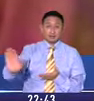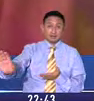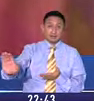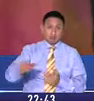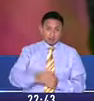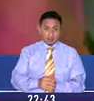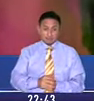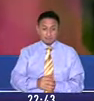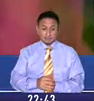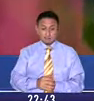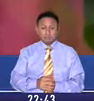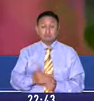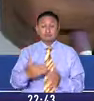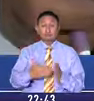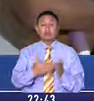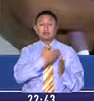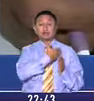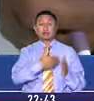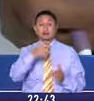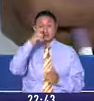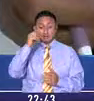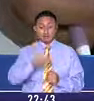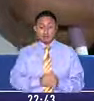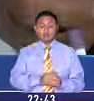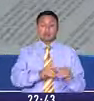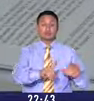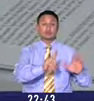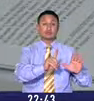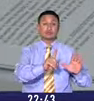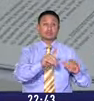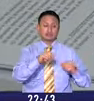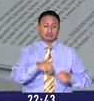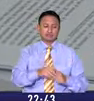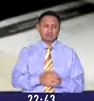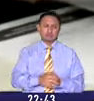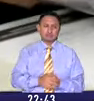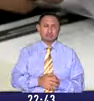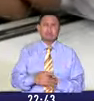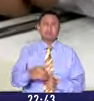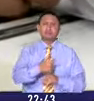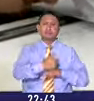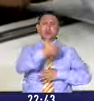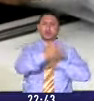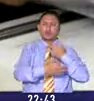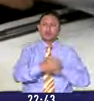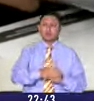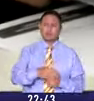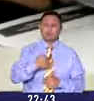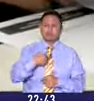político contra Guillermo Lasso y 6 que se opusieron a los argumentos de la jueza